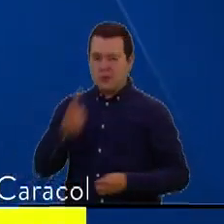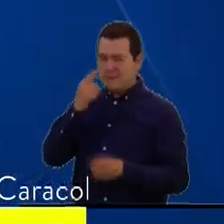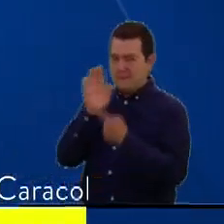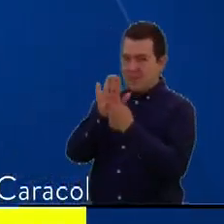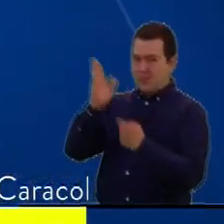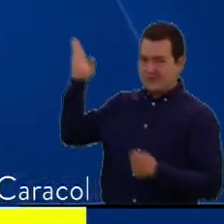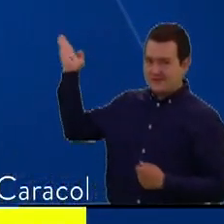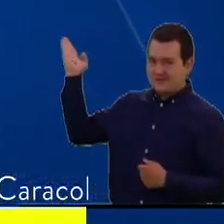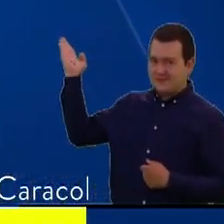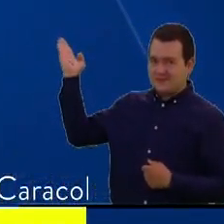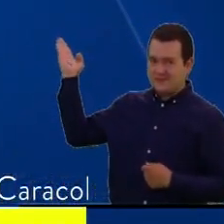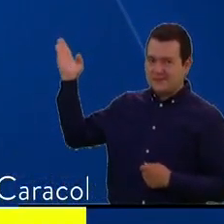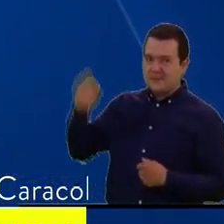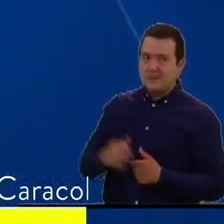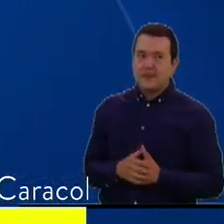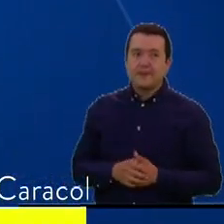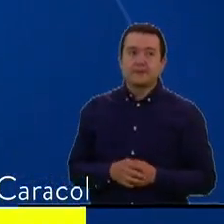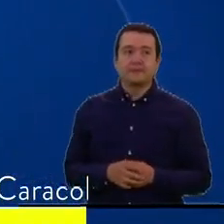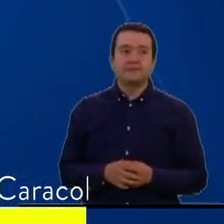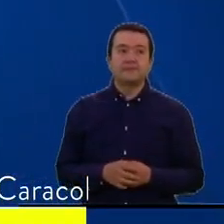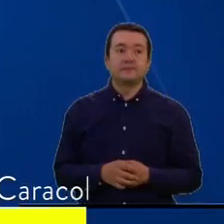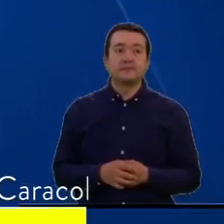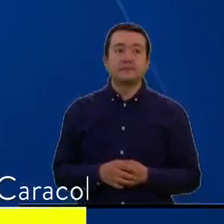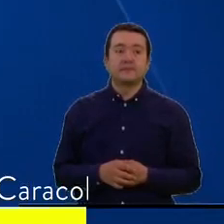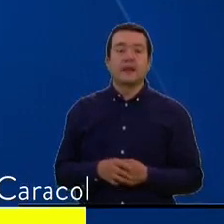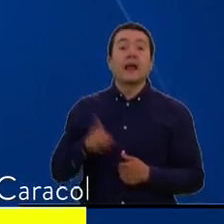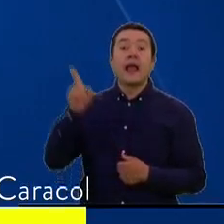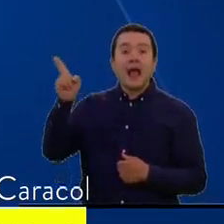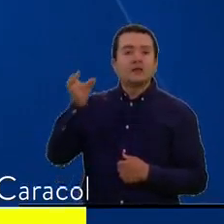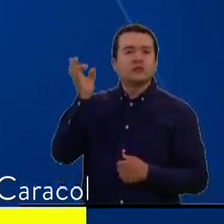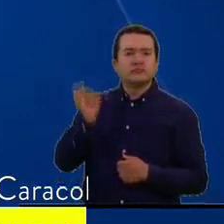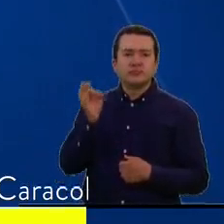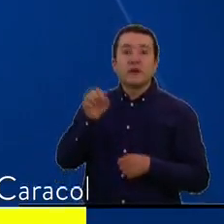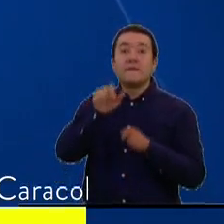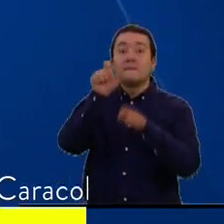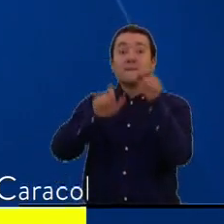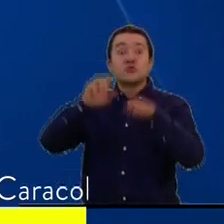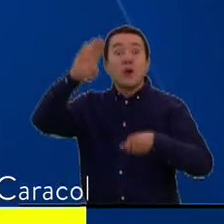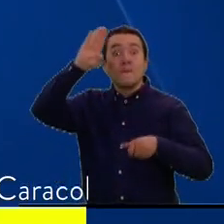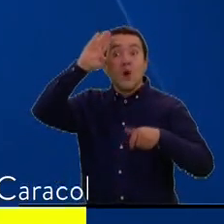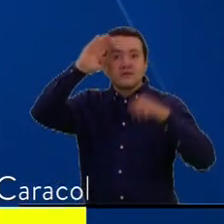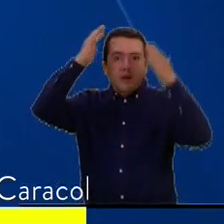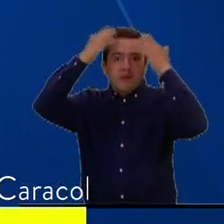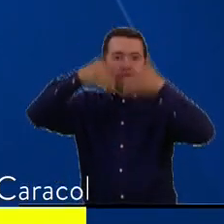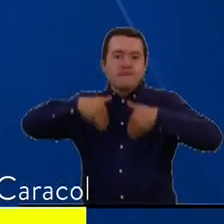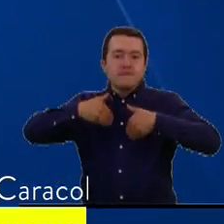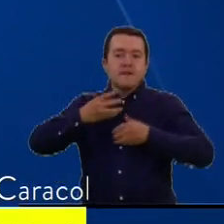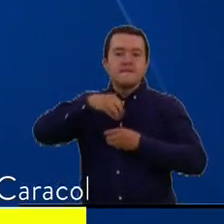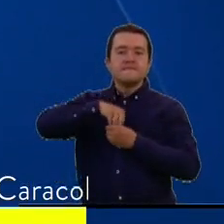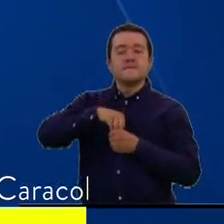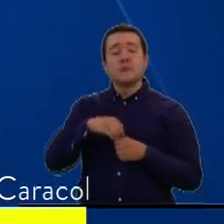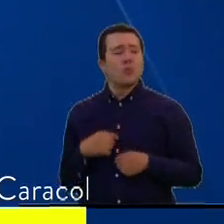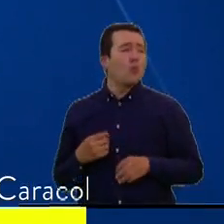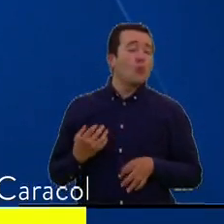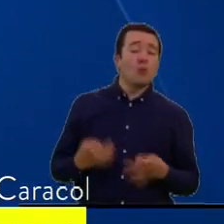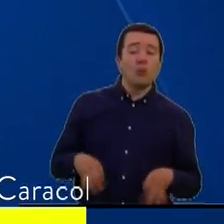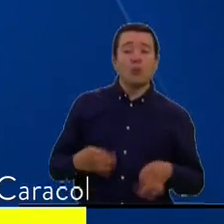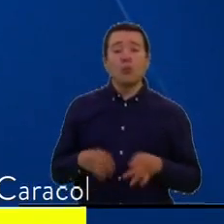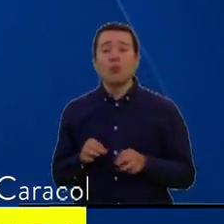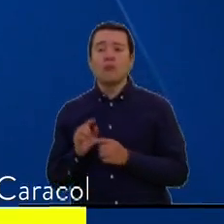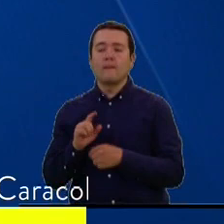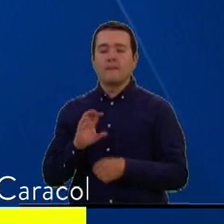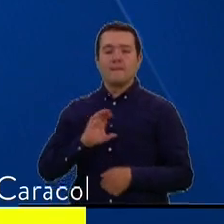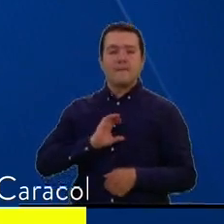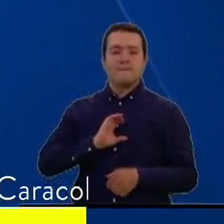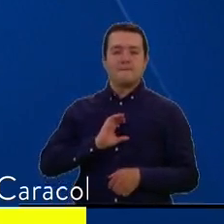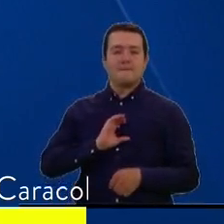Estas imágenes corresponden a los seguimientos que durante varios meses agentes infiltrados de la SIJÍN, de la policía de Cundinamarca, captaron para